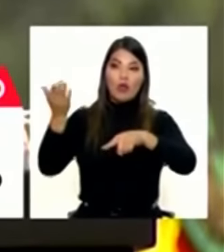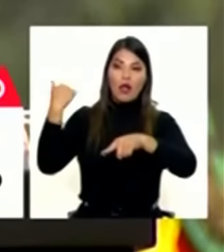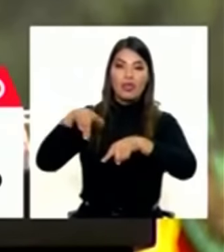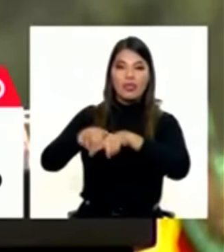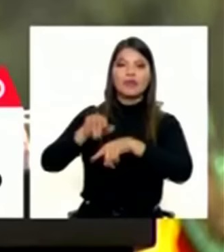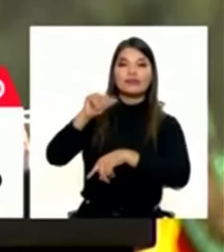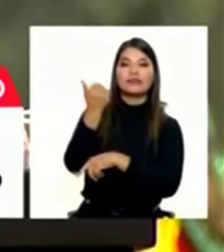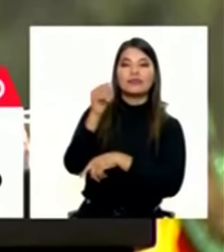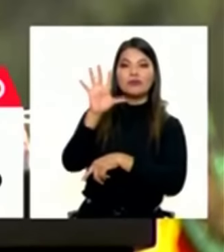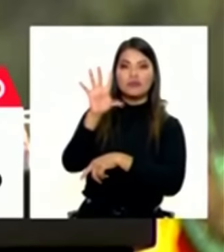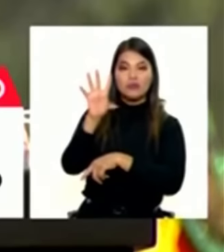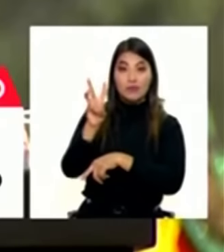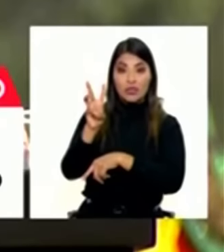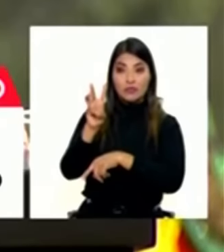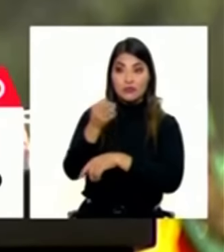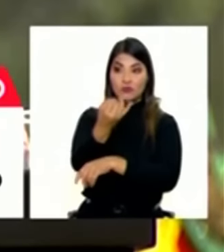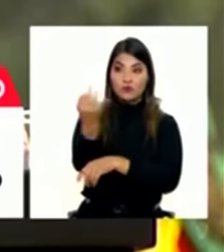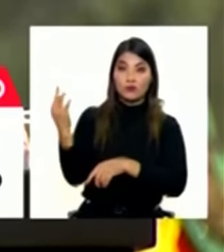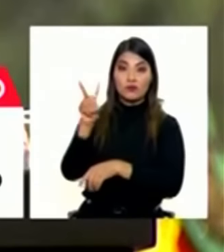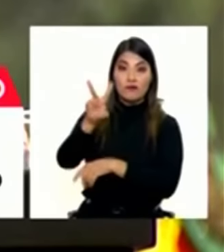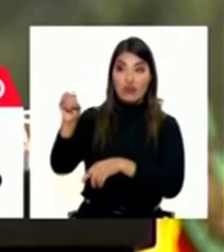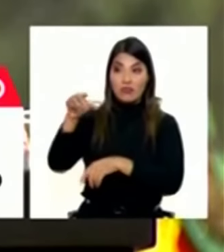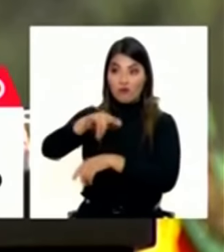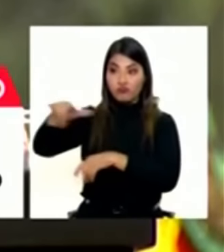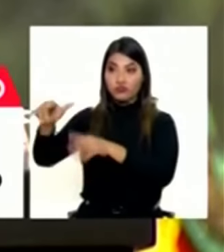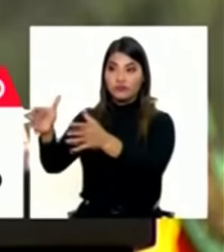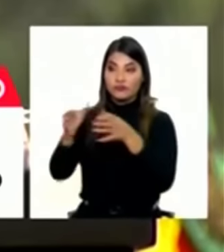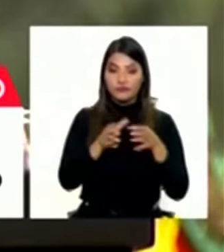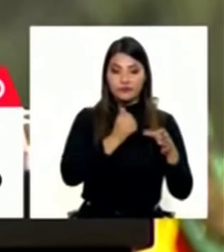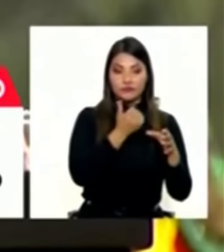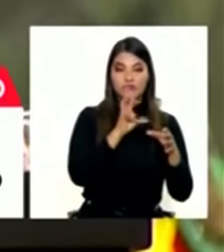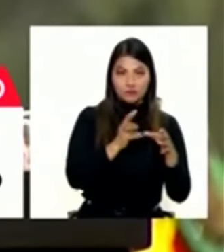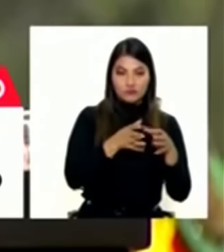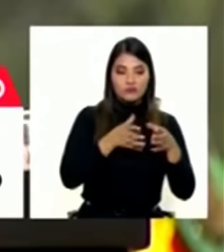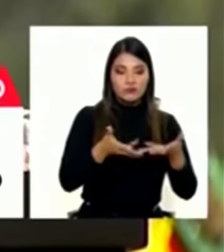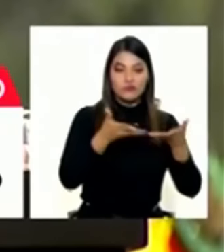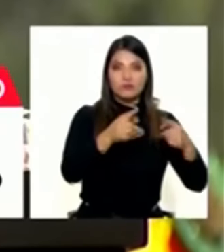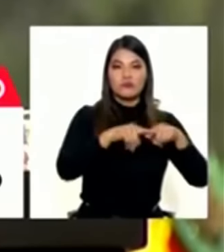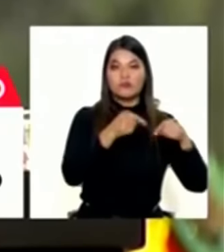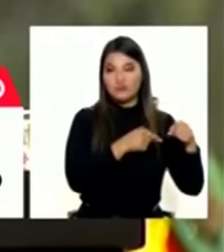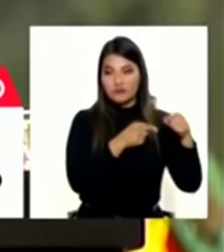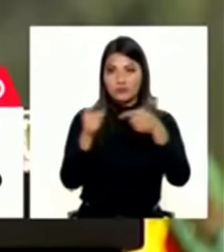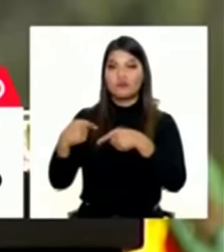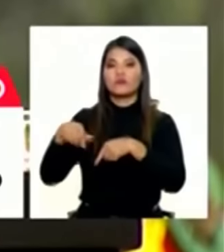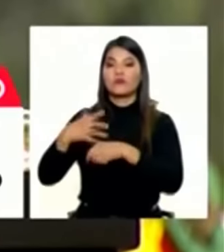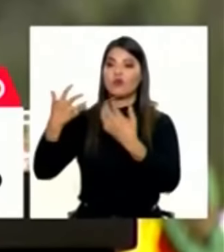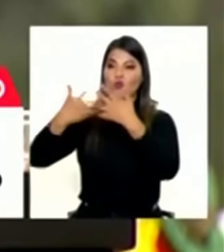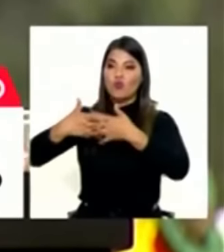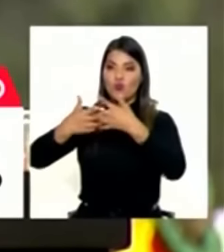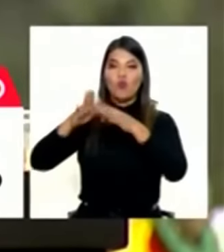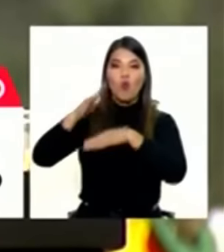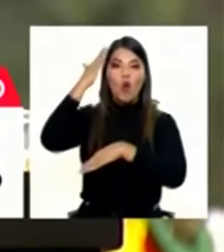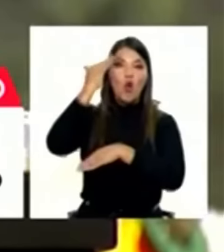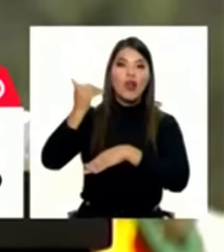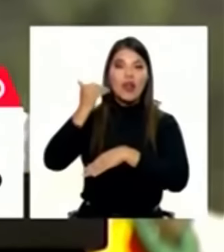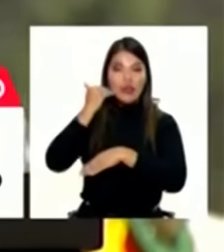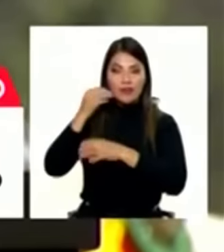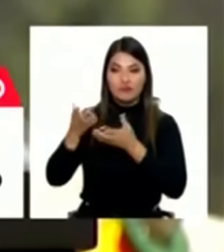de 16 de las 20 aeronaves adquiridas por el Perú a la compañía coreana Korean Aerospace